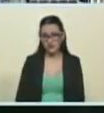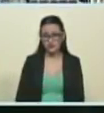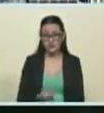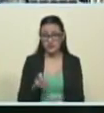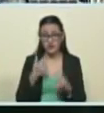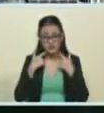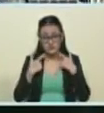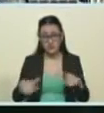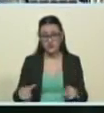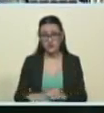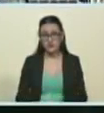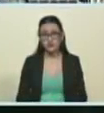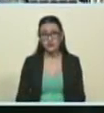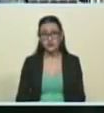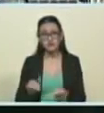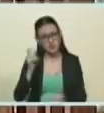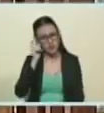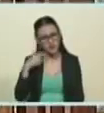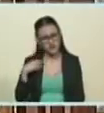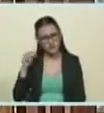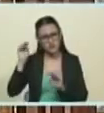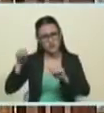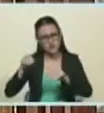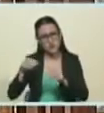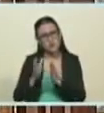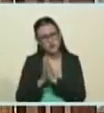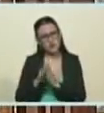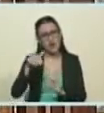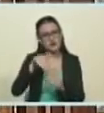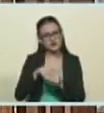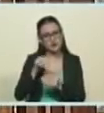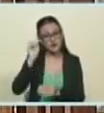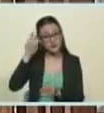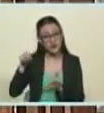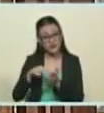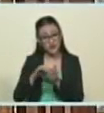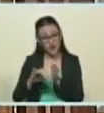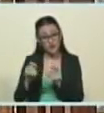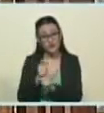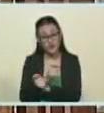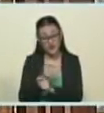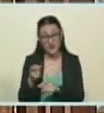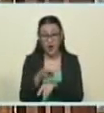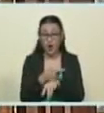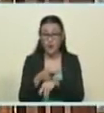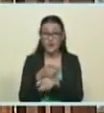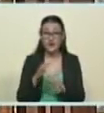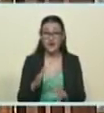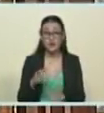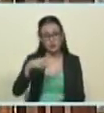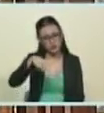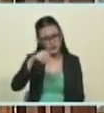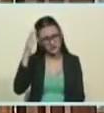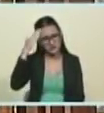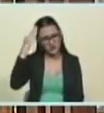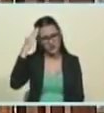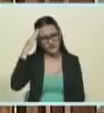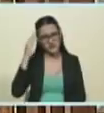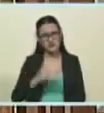Todo el día que llamamos a las elecciones, que llamó la Asamblea Nacional Constituyente a las elecciones de gobernadores, ustedes lo saben más que